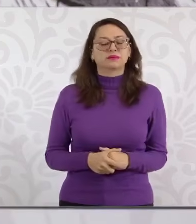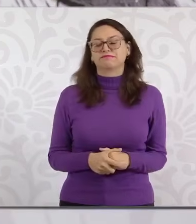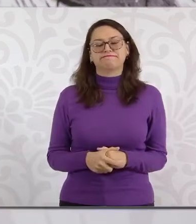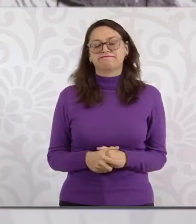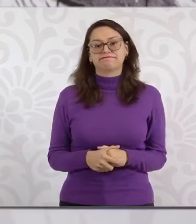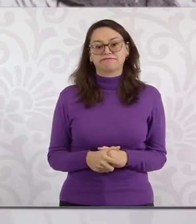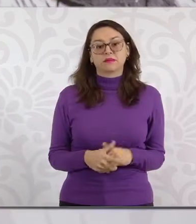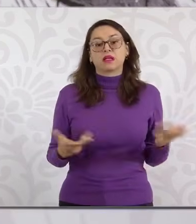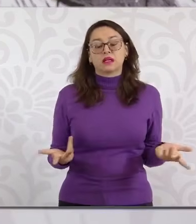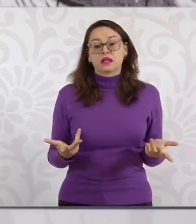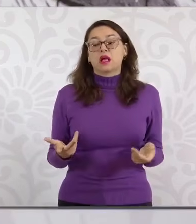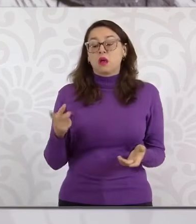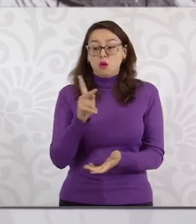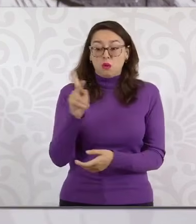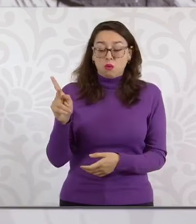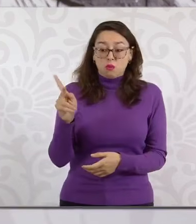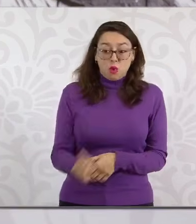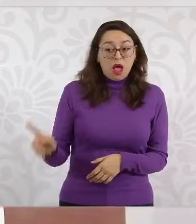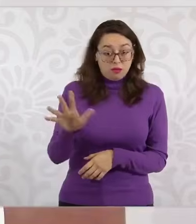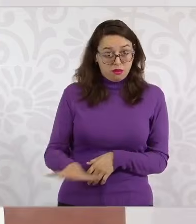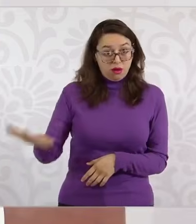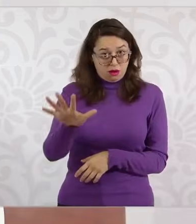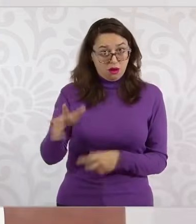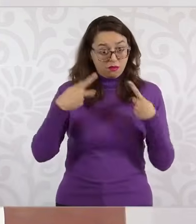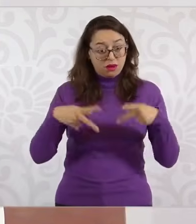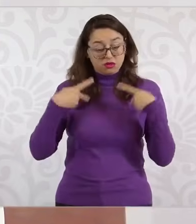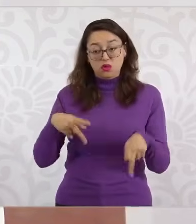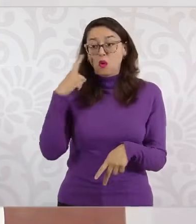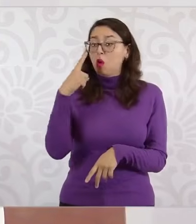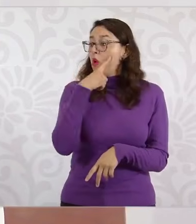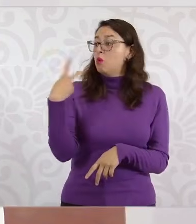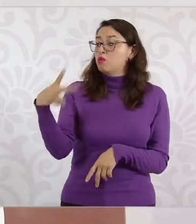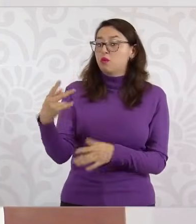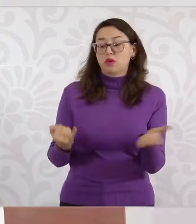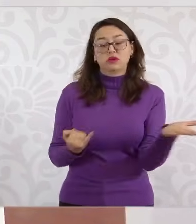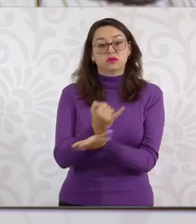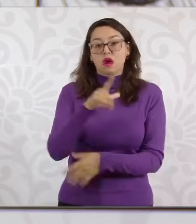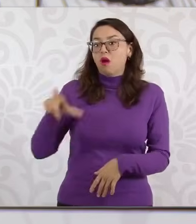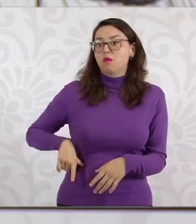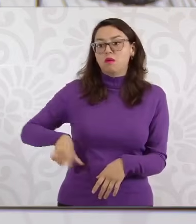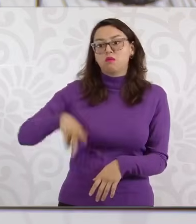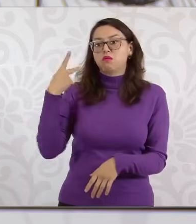reivindicamos la autodeterminación del pueblo cubano a definir ellos mismos su propio gobierno.